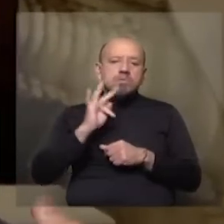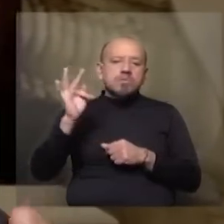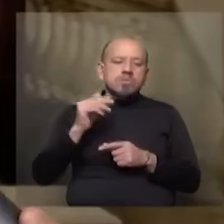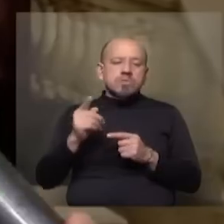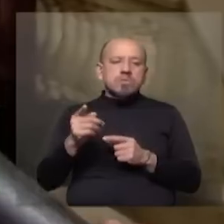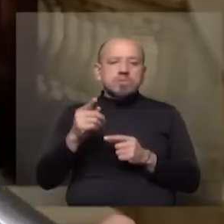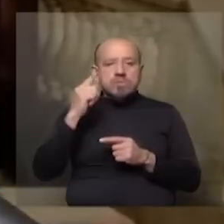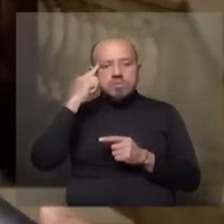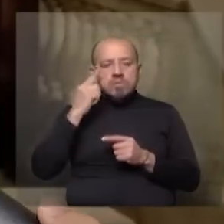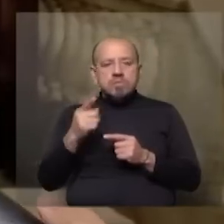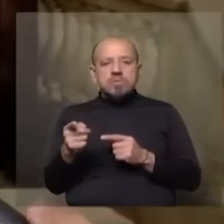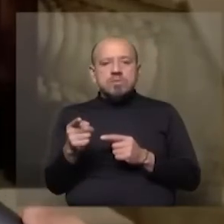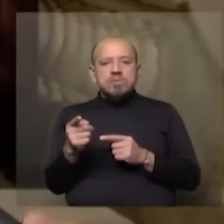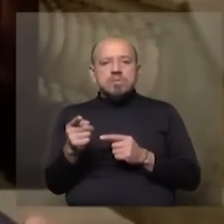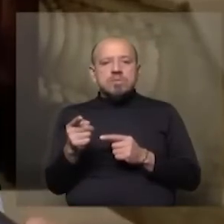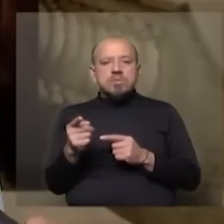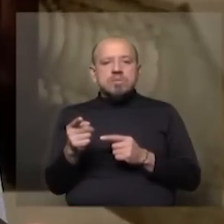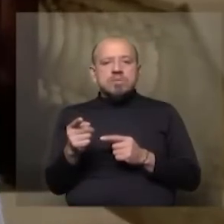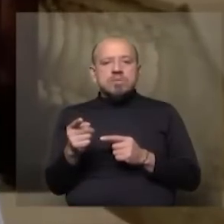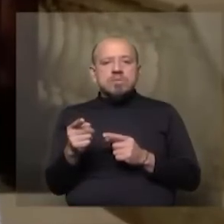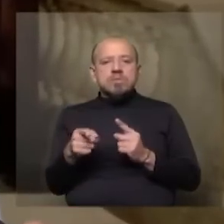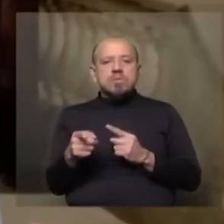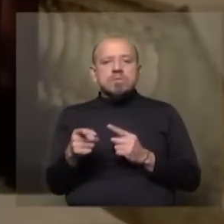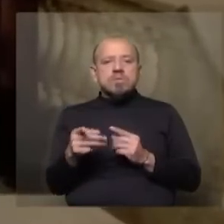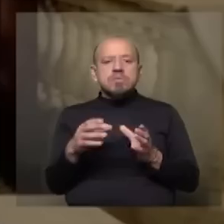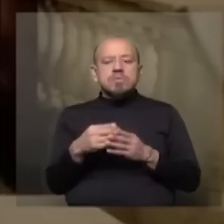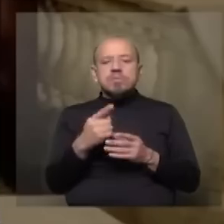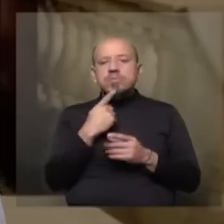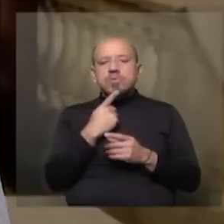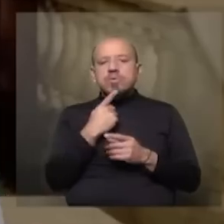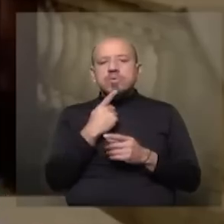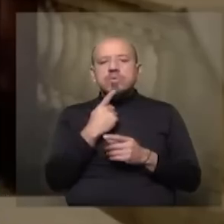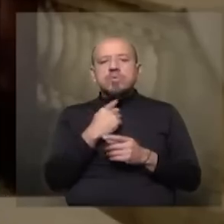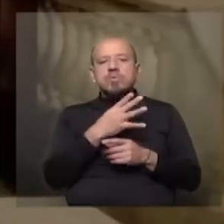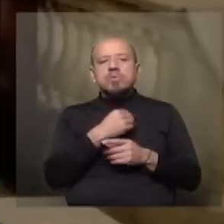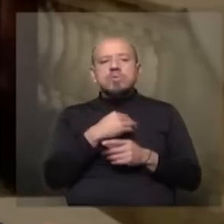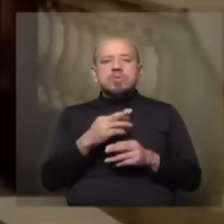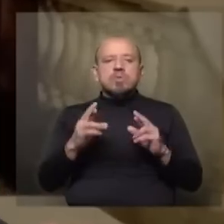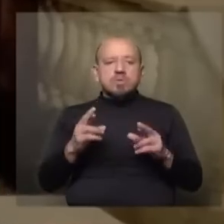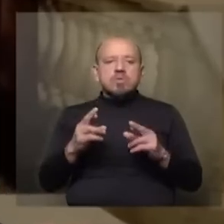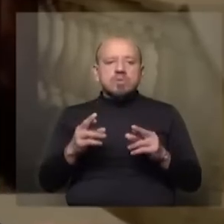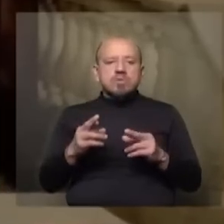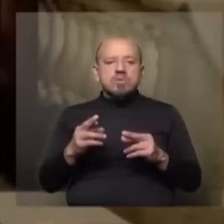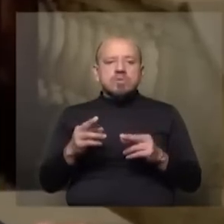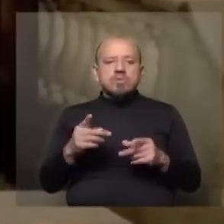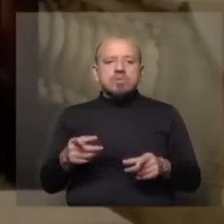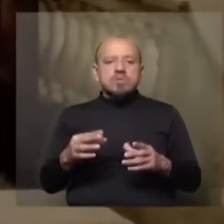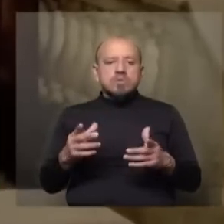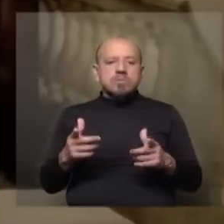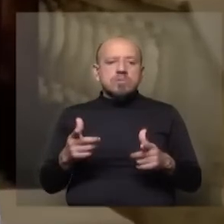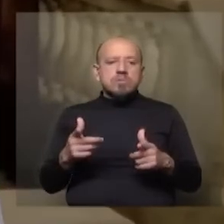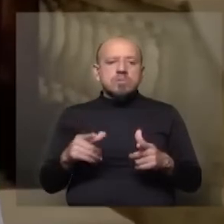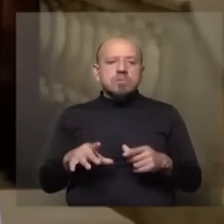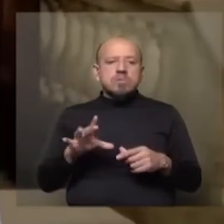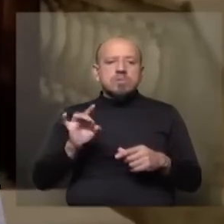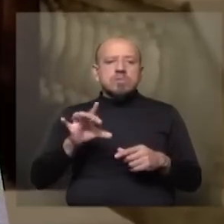entendido de que eh el Partido Nacional el partido Colorado bueno y Ojalá algún otro van a tener no menos de 15 o